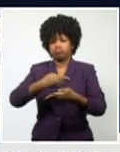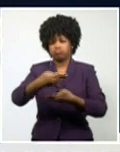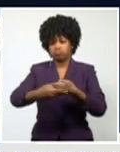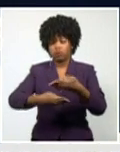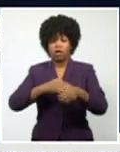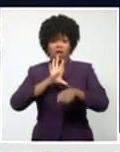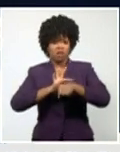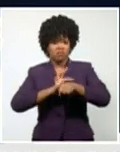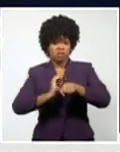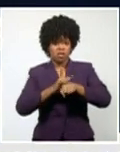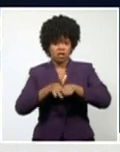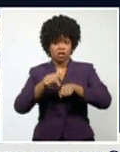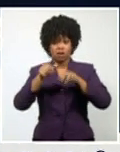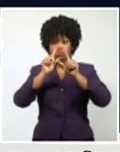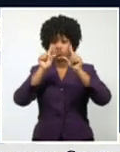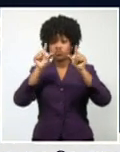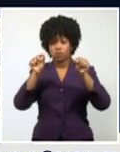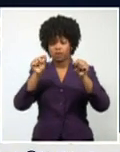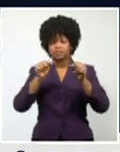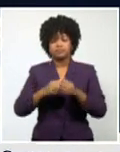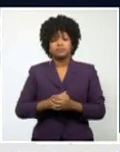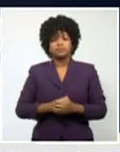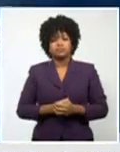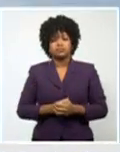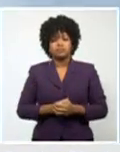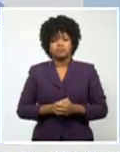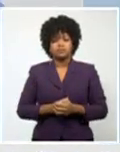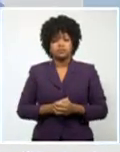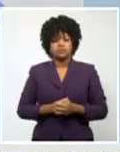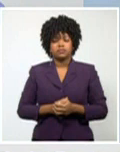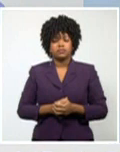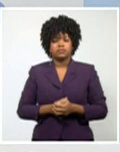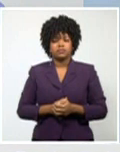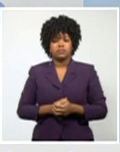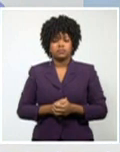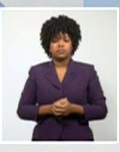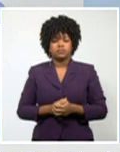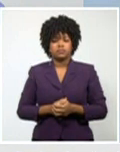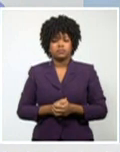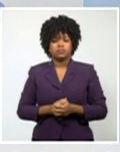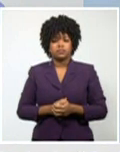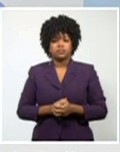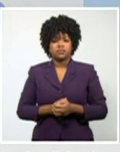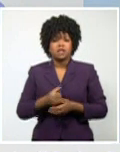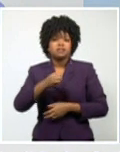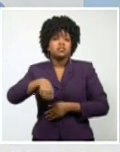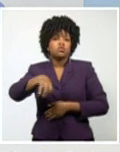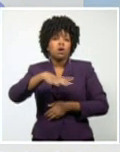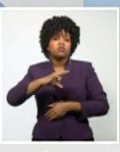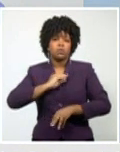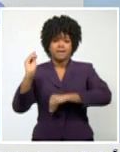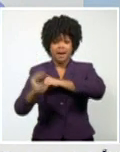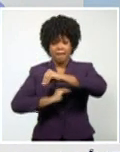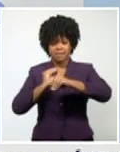en el país, como por territorio, pues la situación cambia. Matanzas, como dijimos